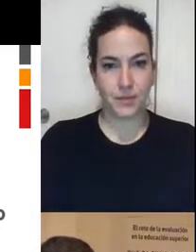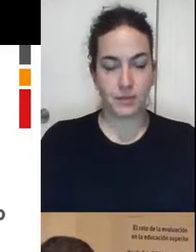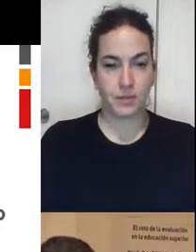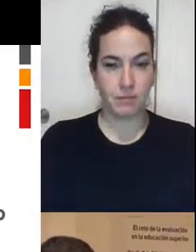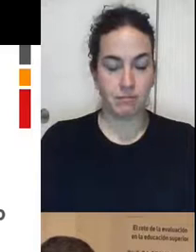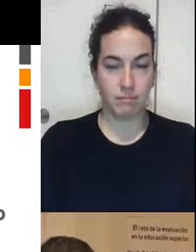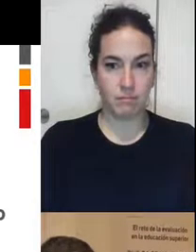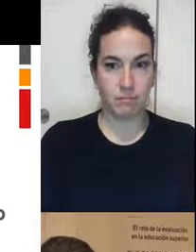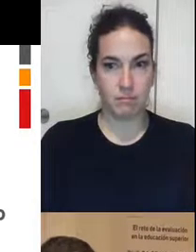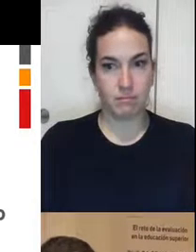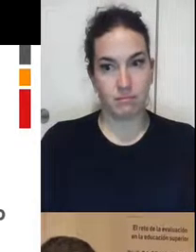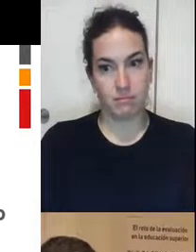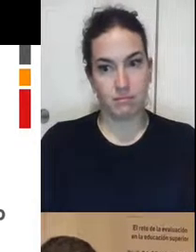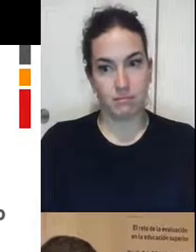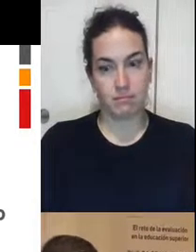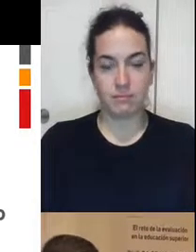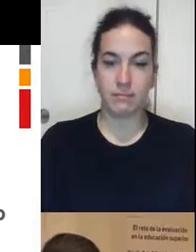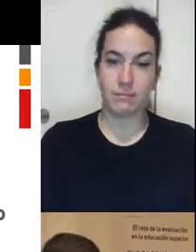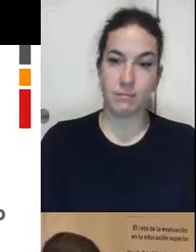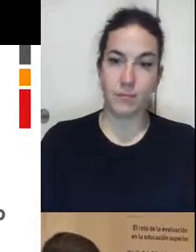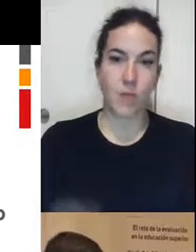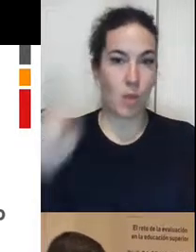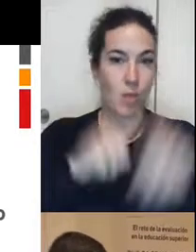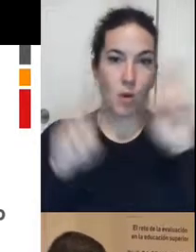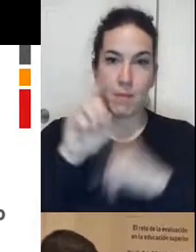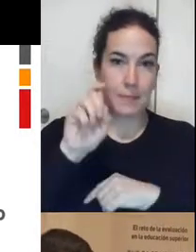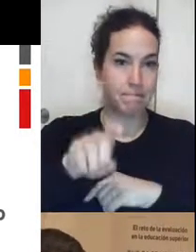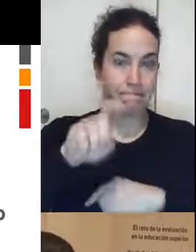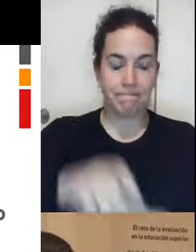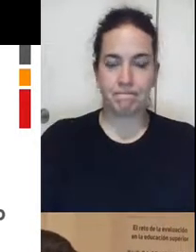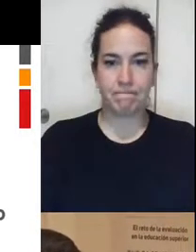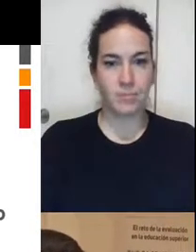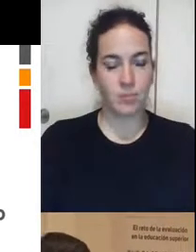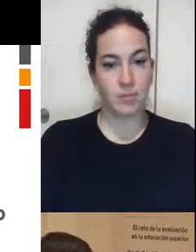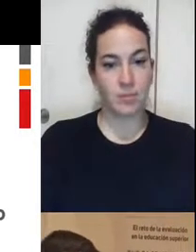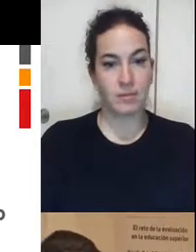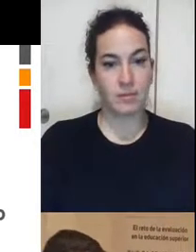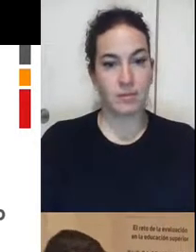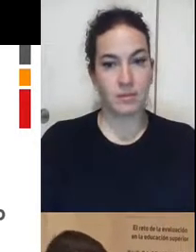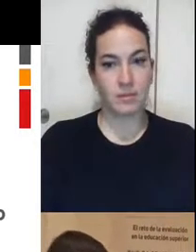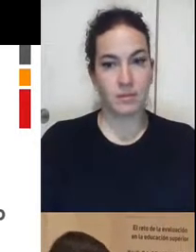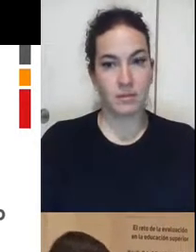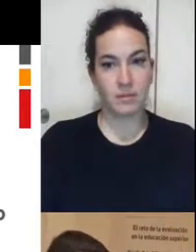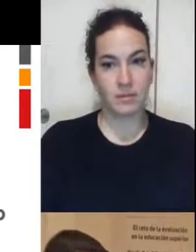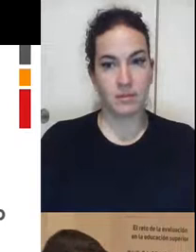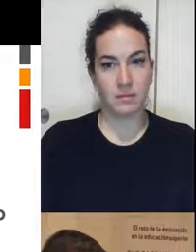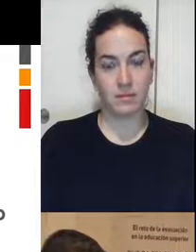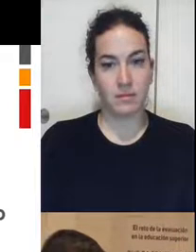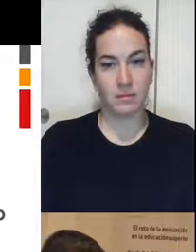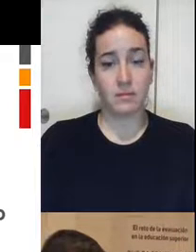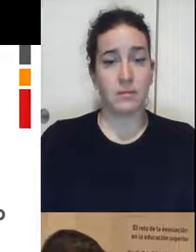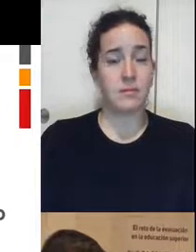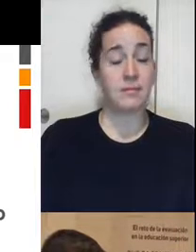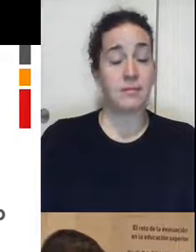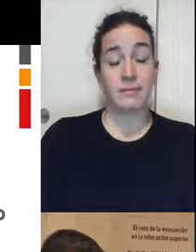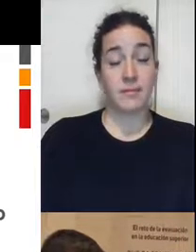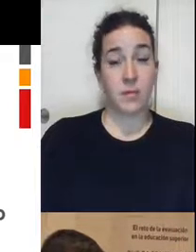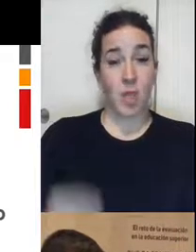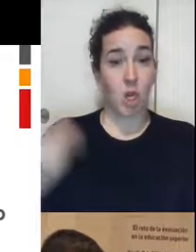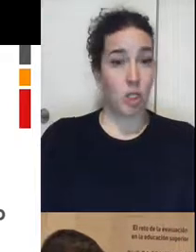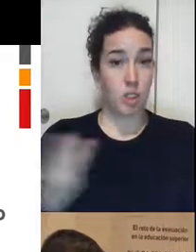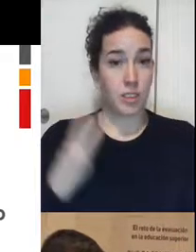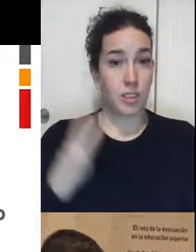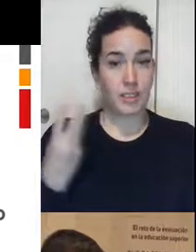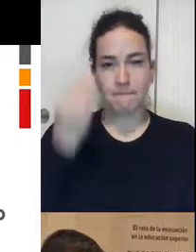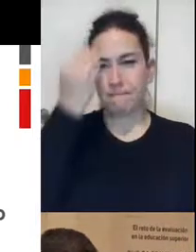Era más que ser. Así. Bien, nosotros creemos que es una